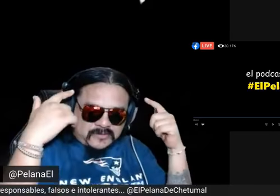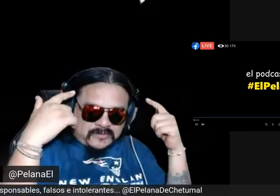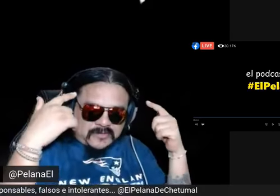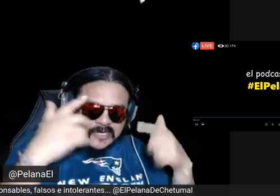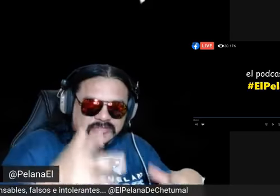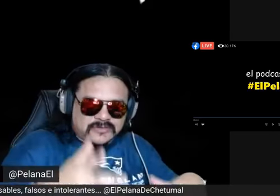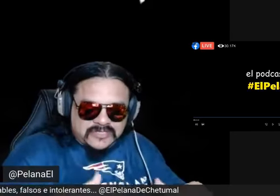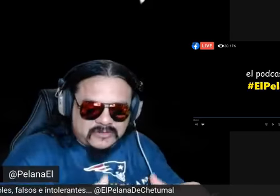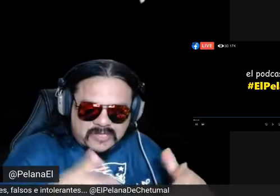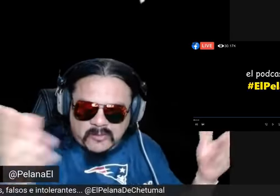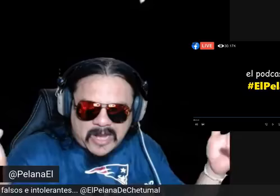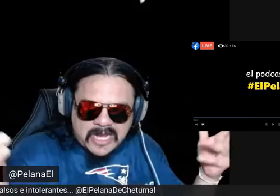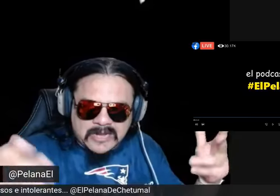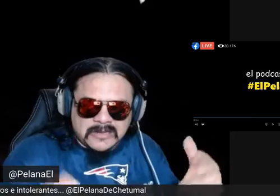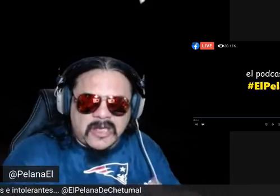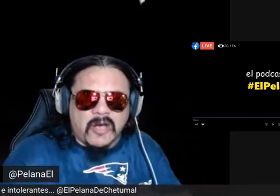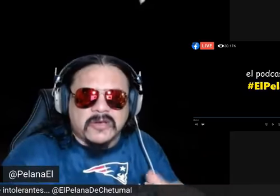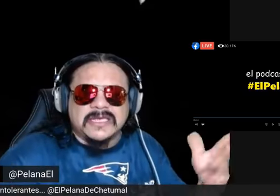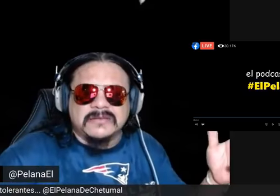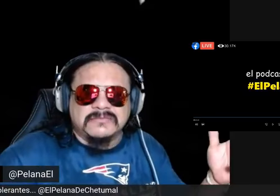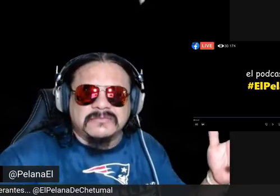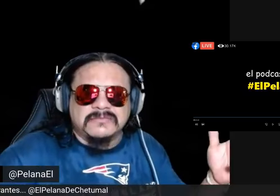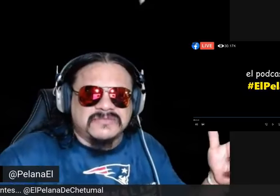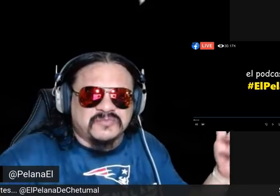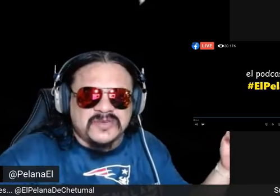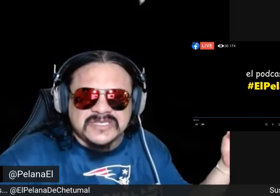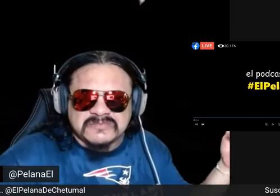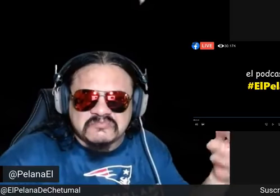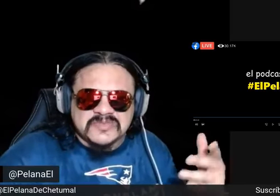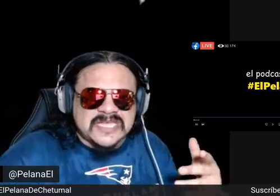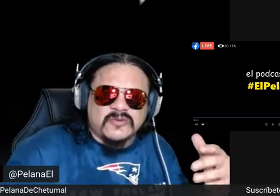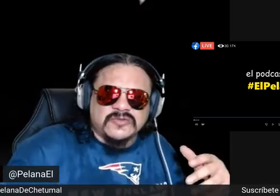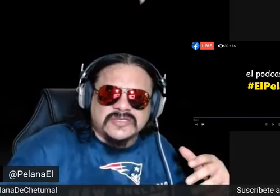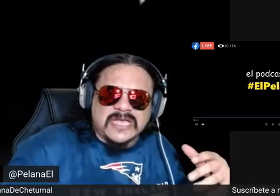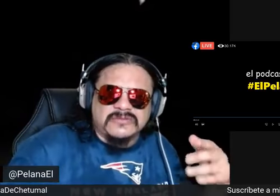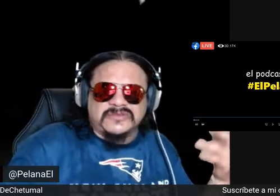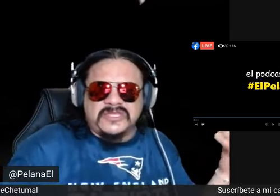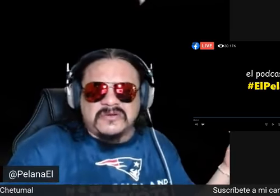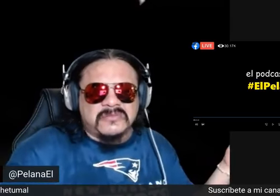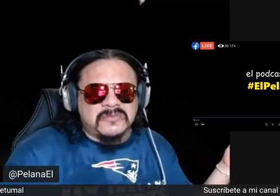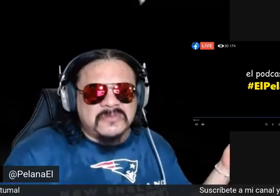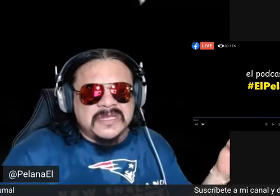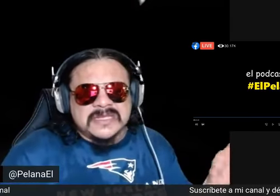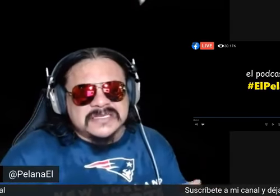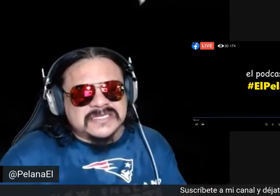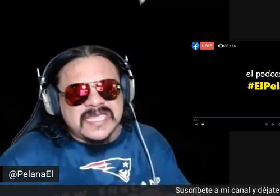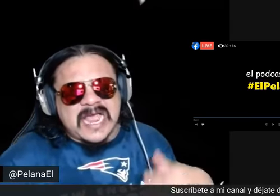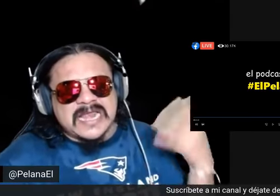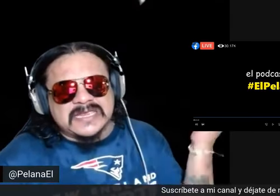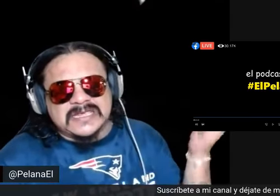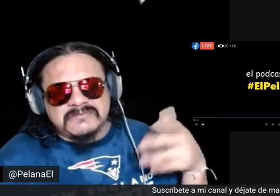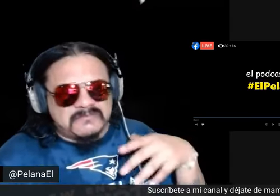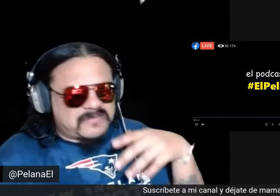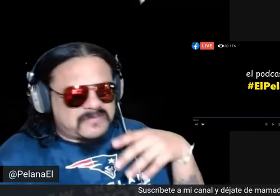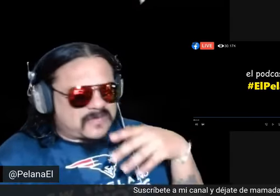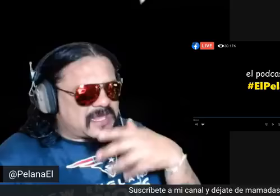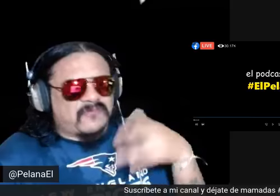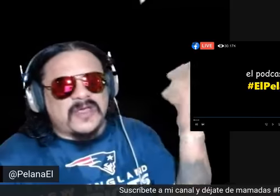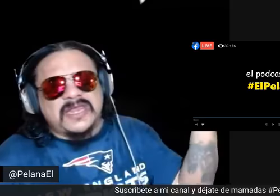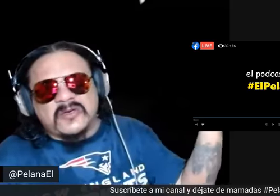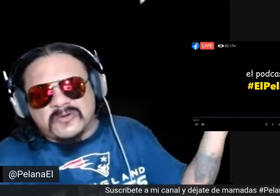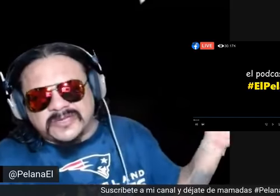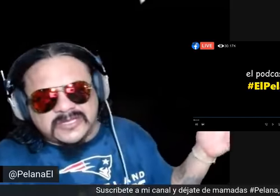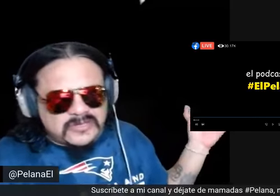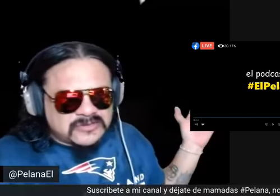pensamiento, raciocinio, que lo haga, aunque después sea criticado y juzgado, digo, si alguien que fue el hijo